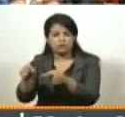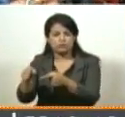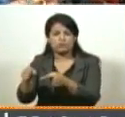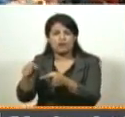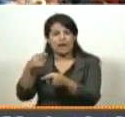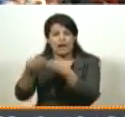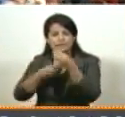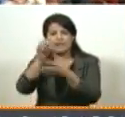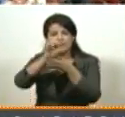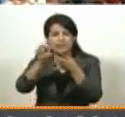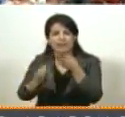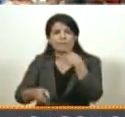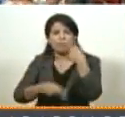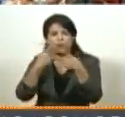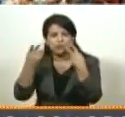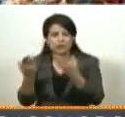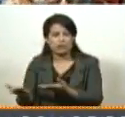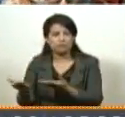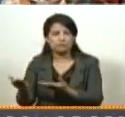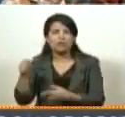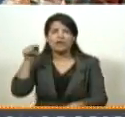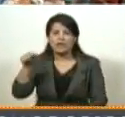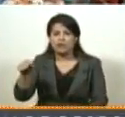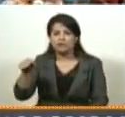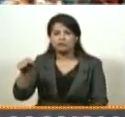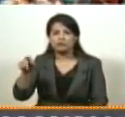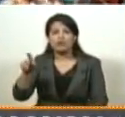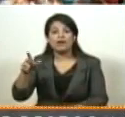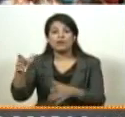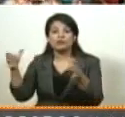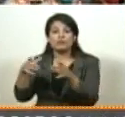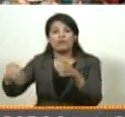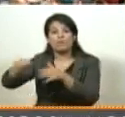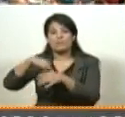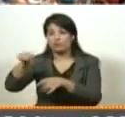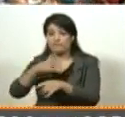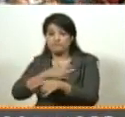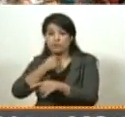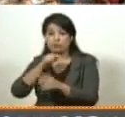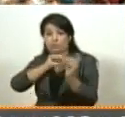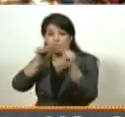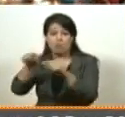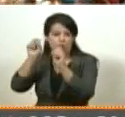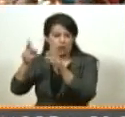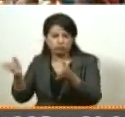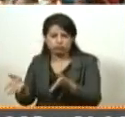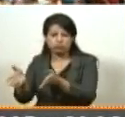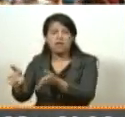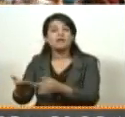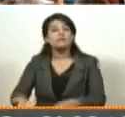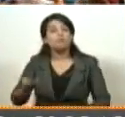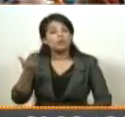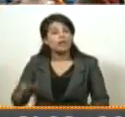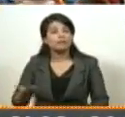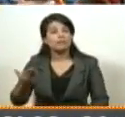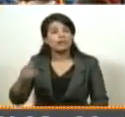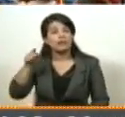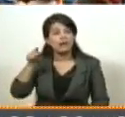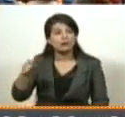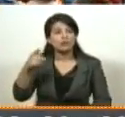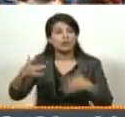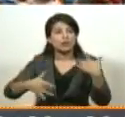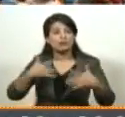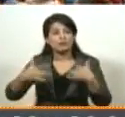a sus estrategias políticas. Es una actividad para sus militantes y lo importante es que es una